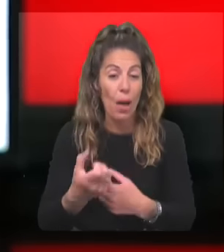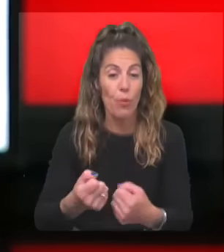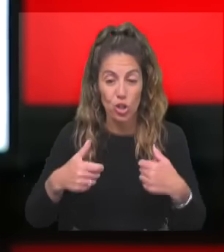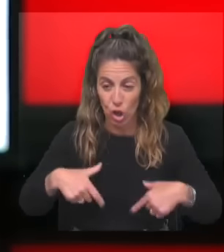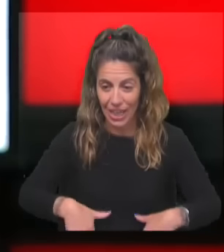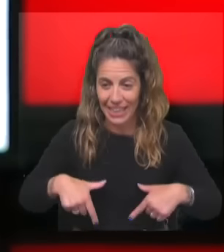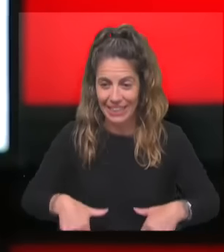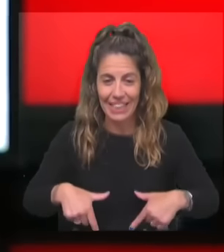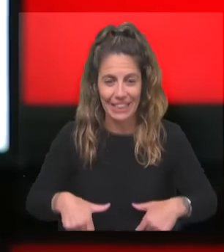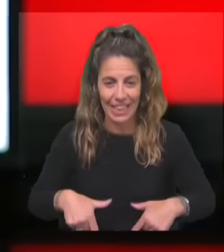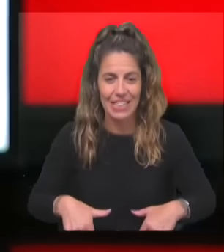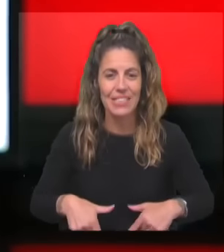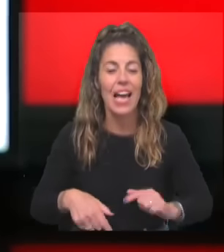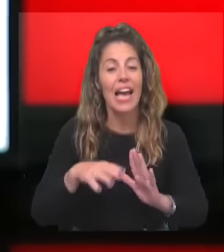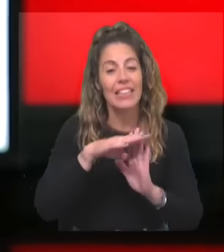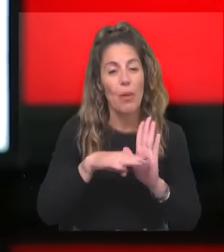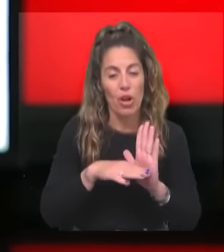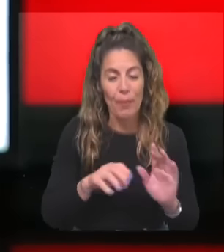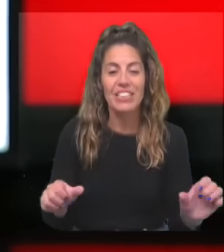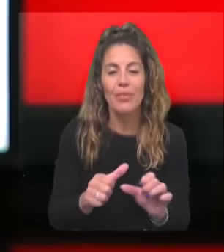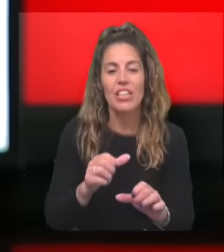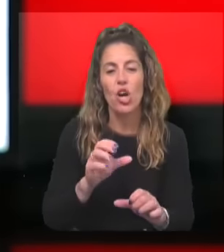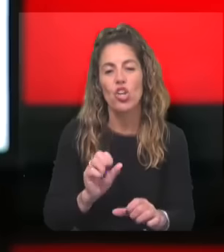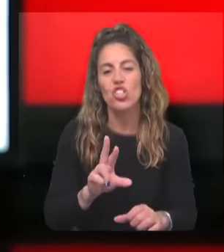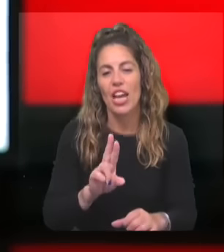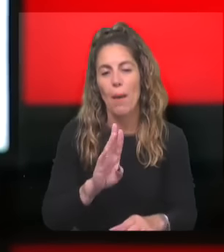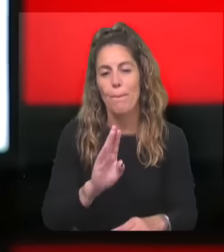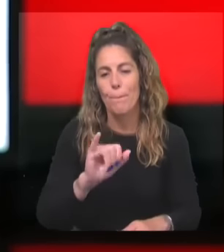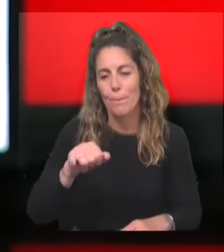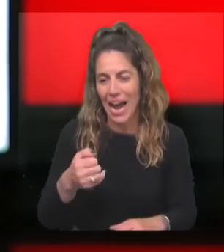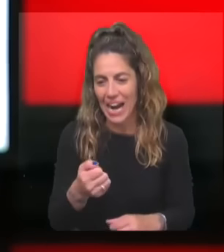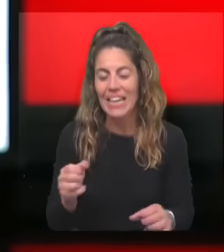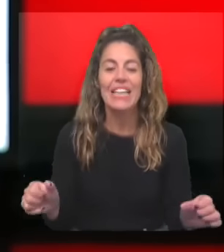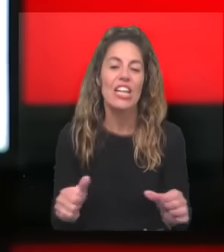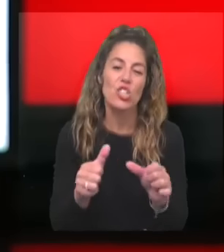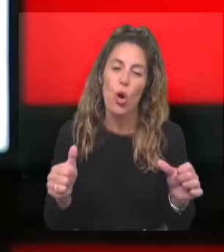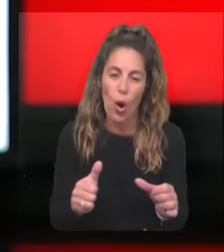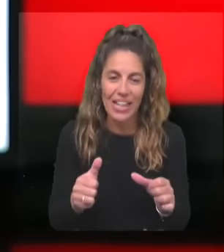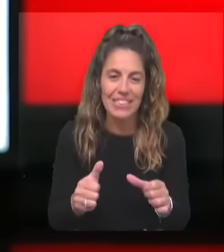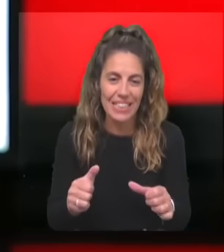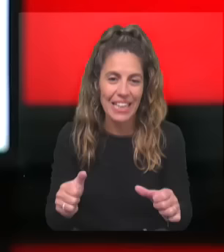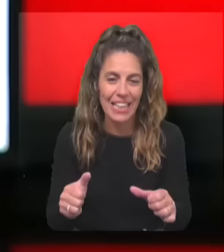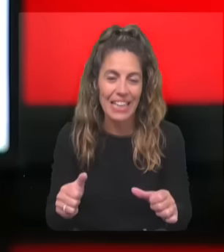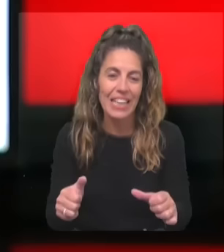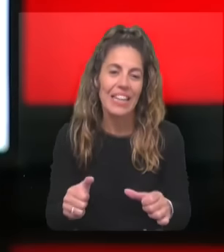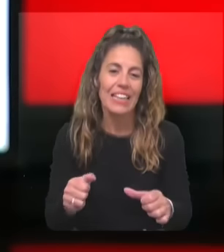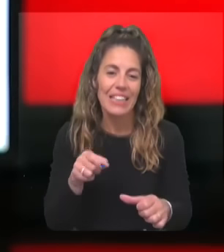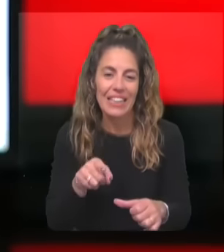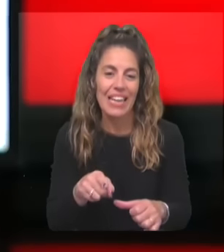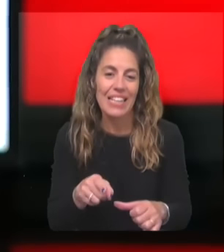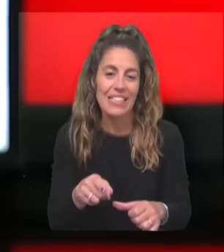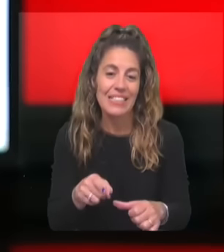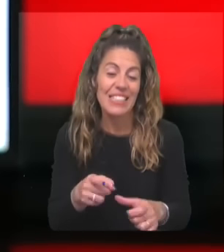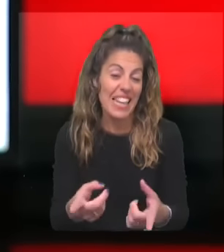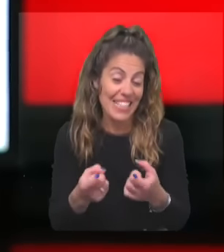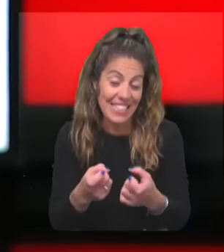que se estaba desarrollando con Serpaj y con la Red de Amigos. Entonces, digo, todo eso hace que sea muy necesario